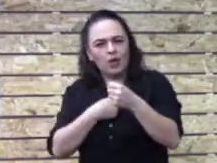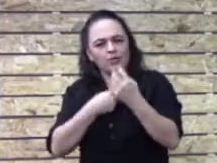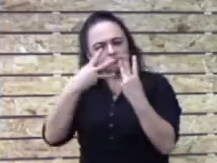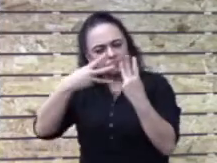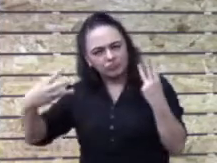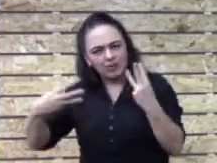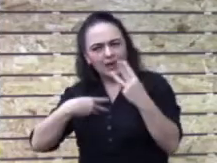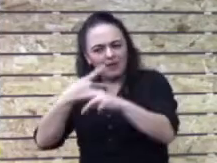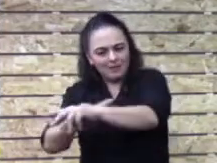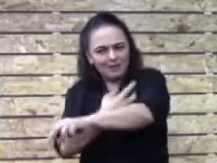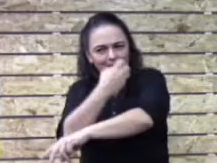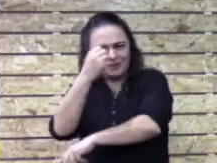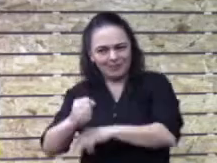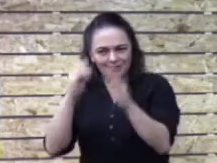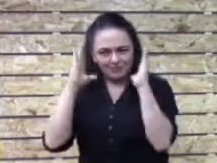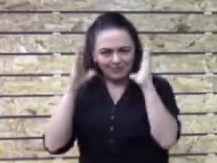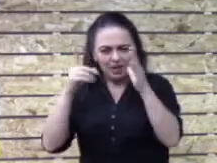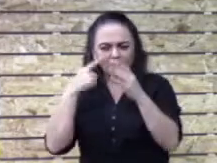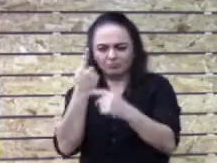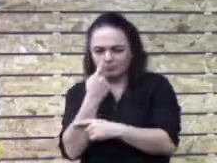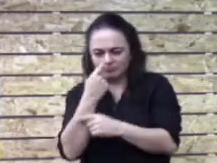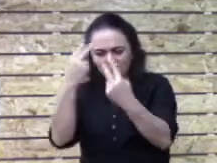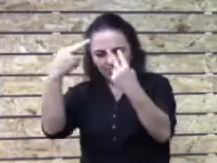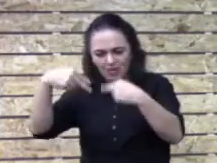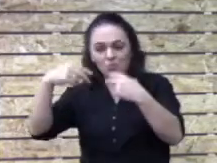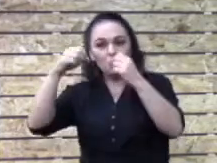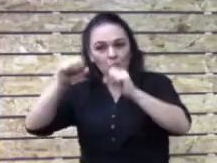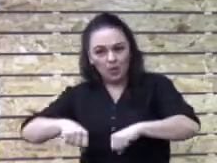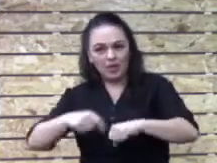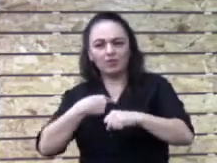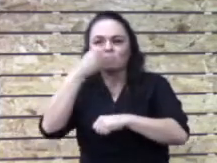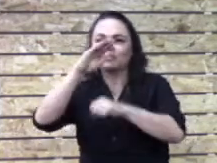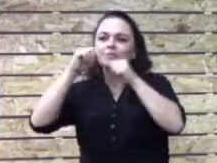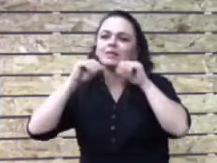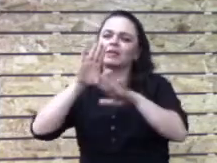Señor te bendiga a ti y a toda tu familia.